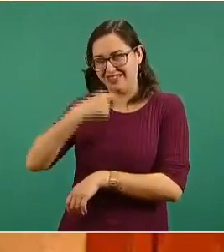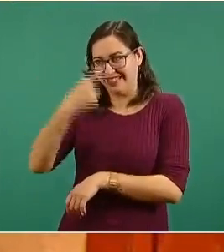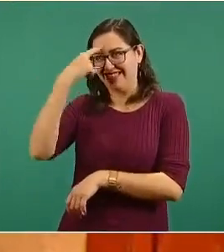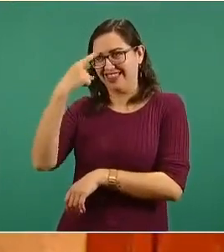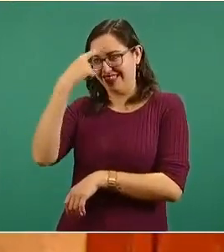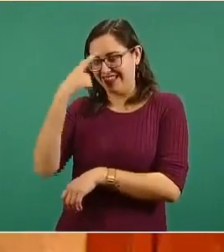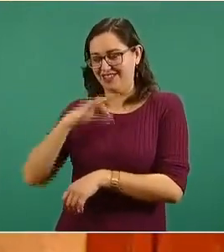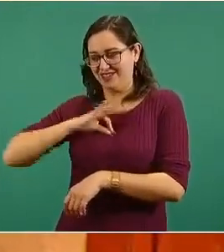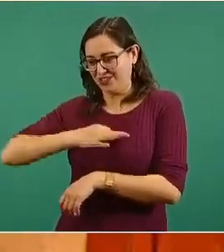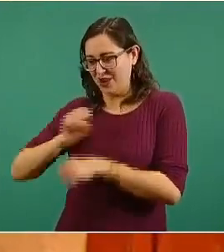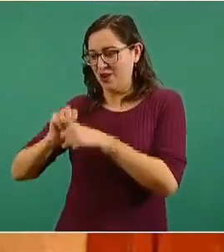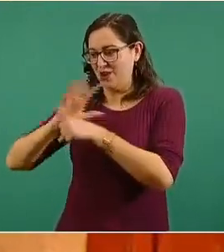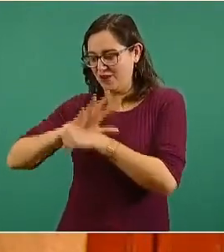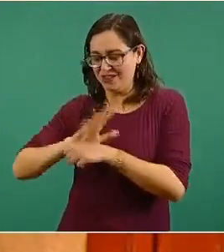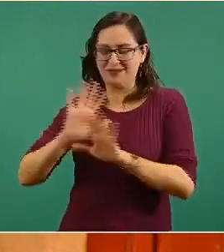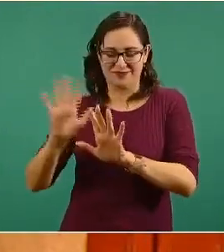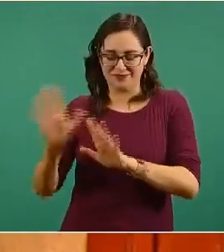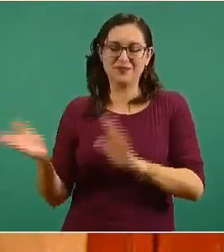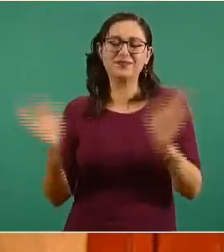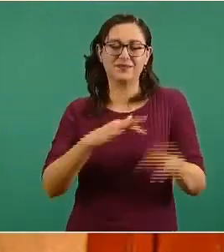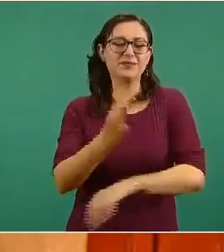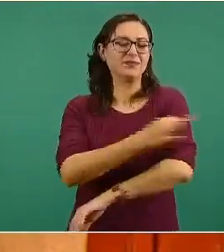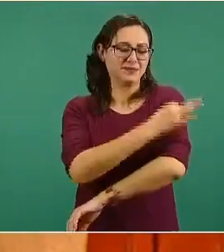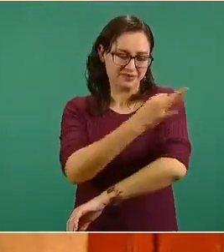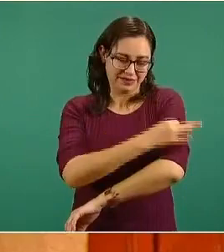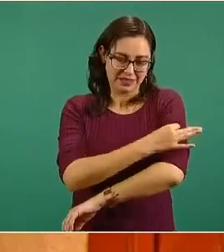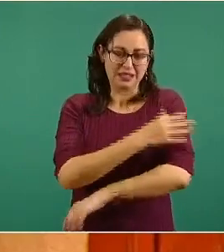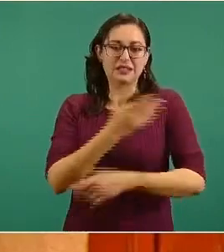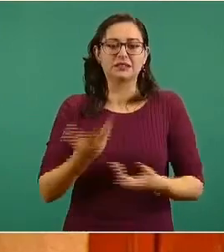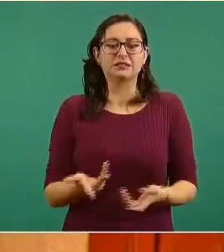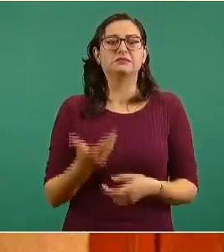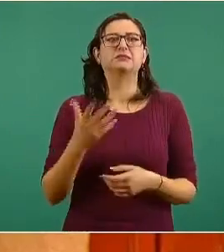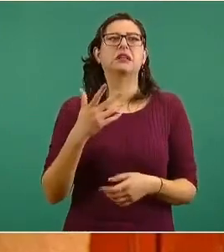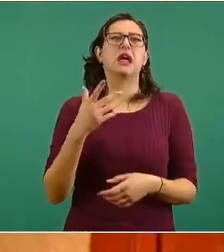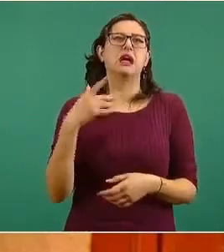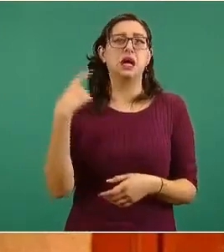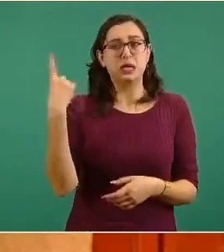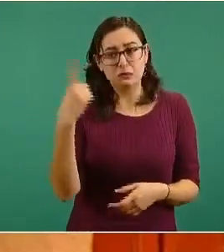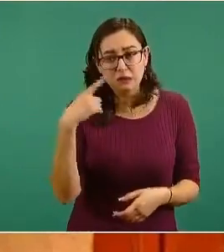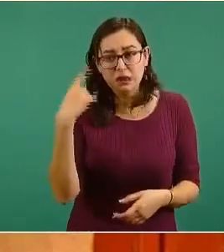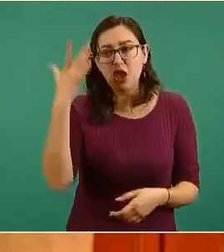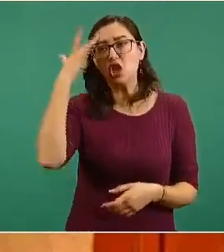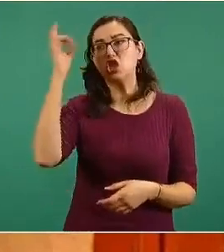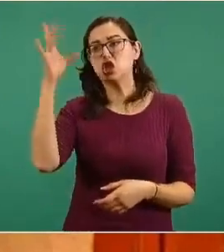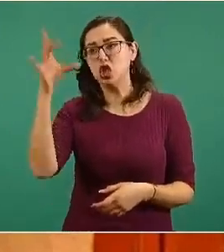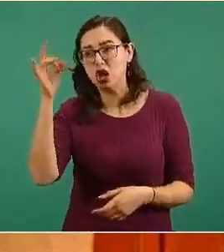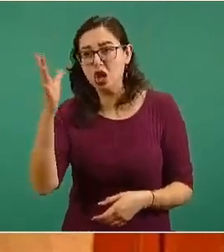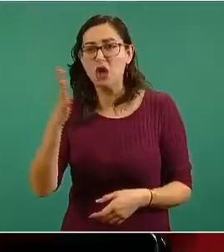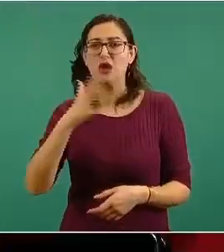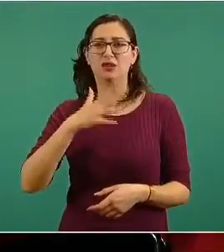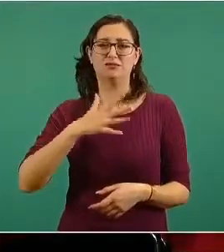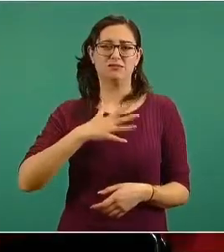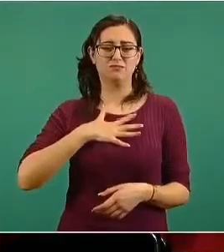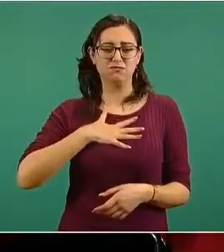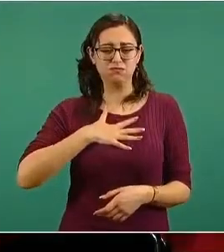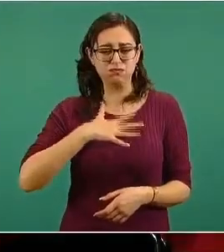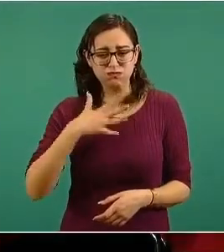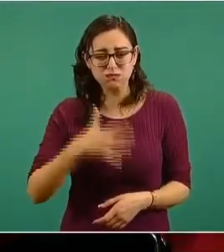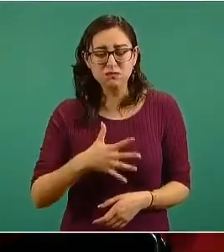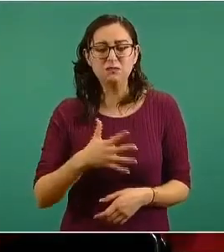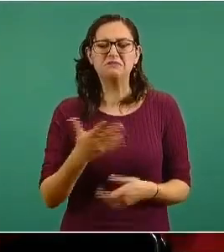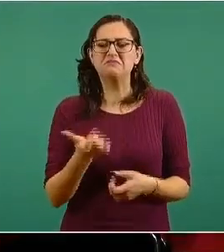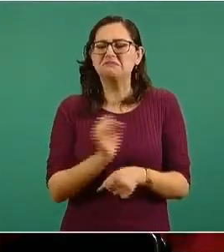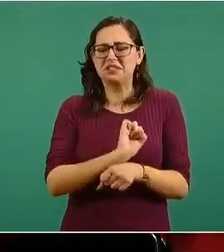fiebre, o dolor de cabeza, o náusea, o mareo, o síntomas